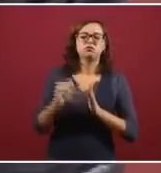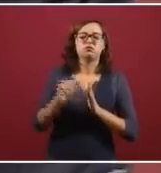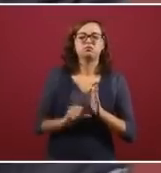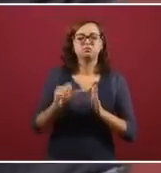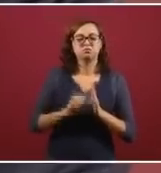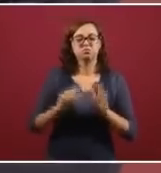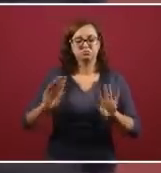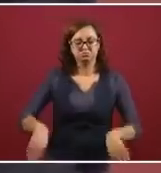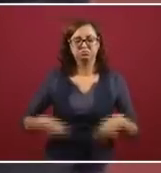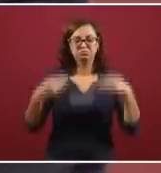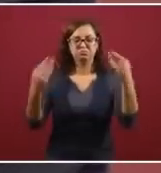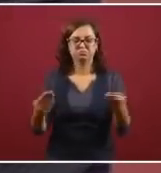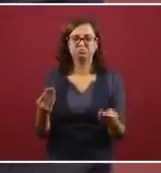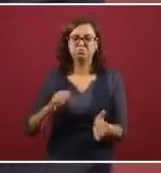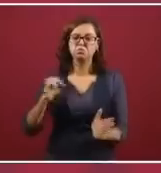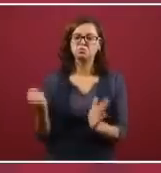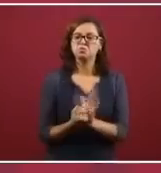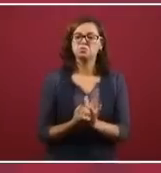Sacaban el papel y